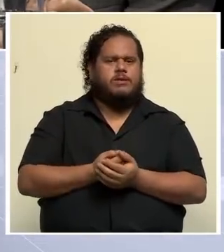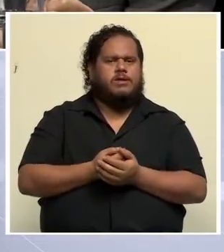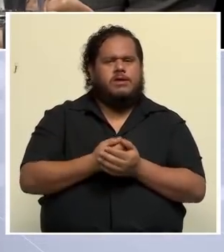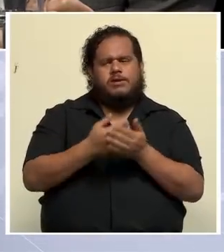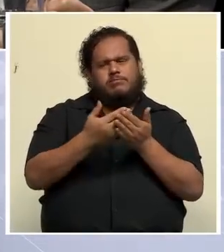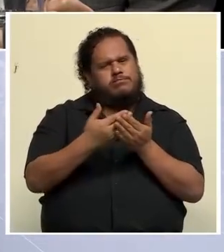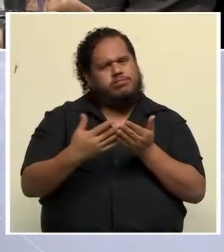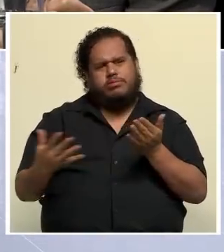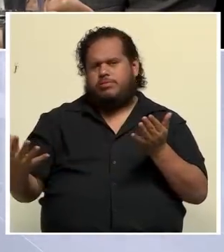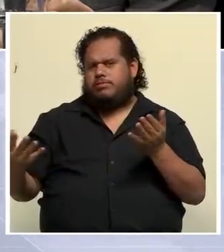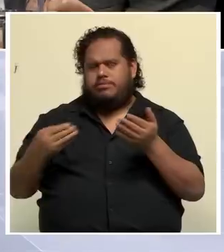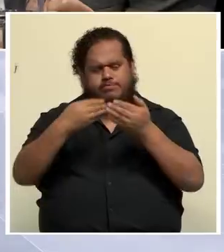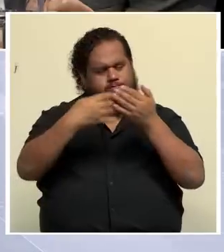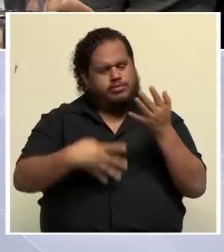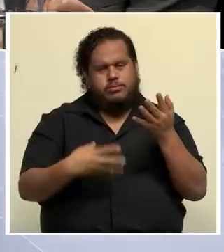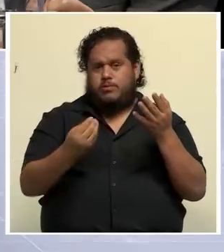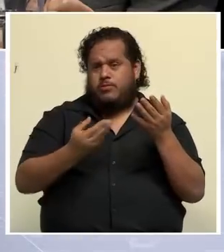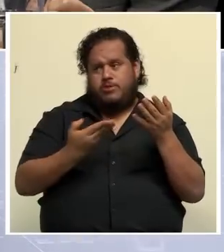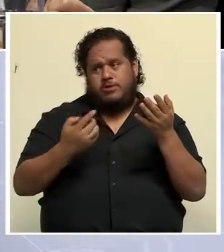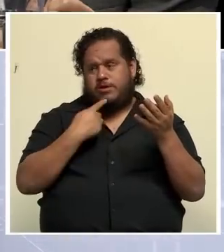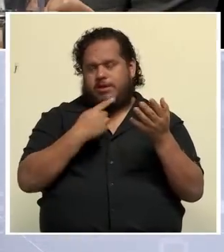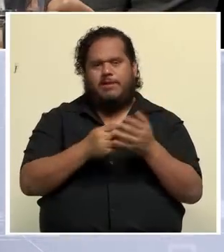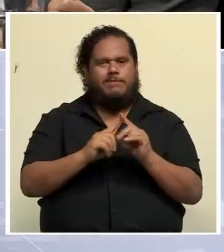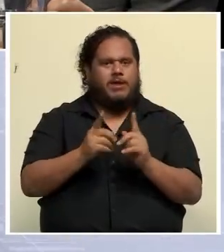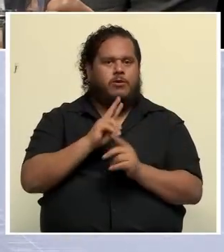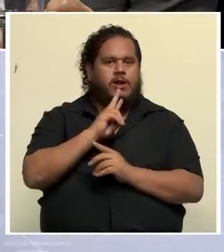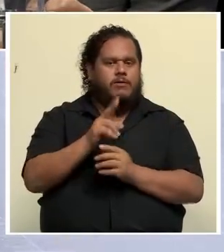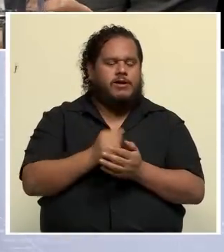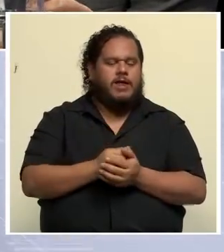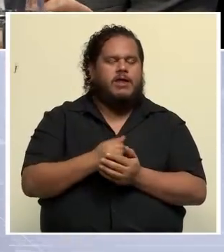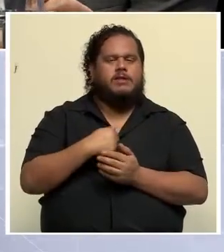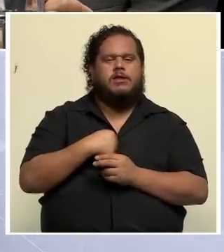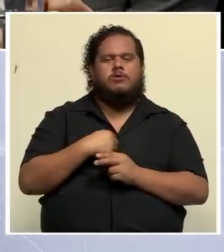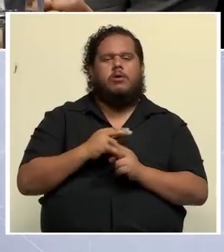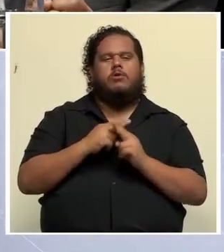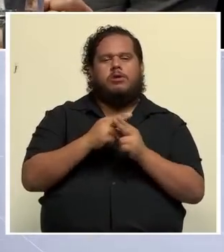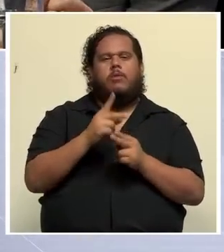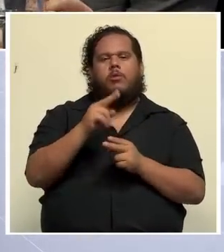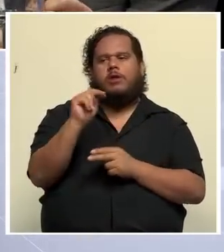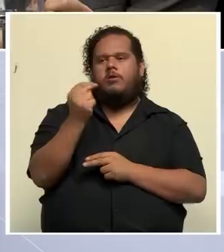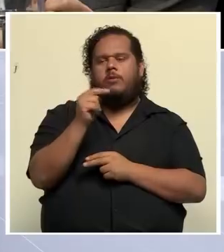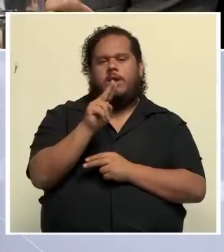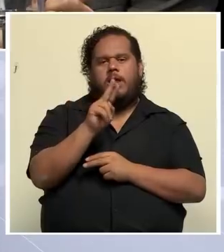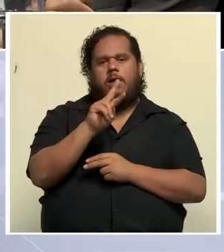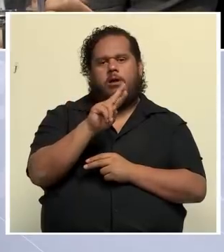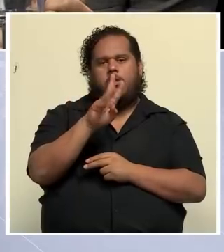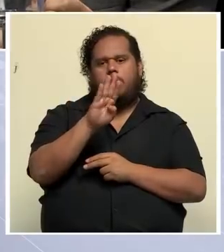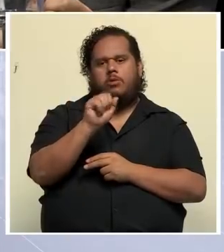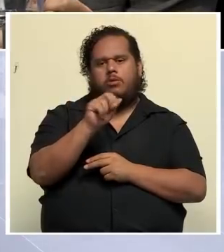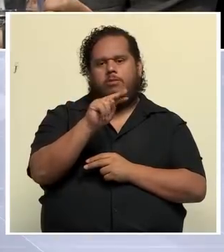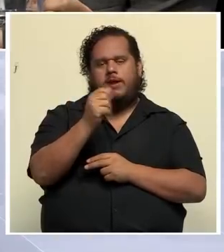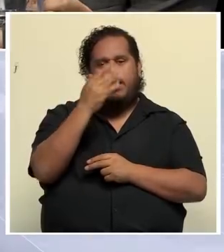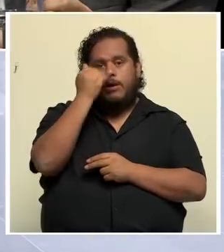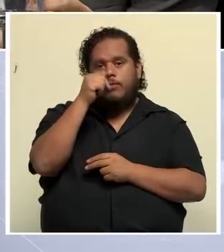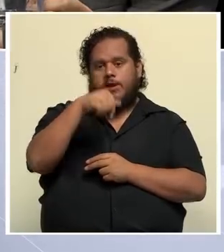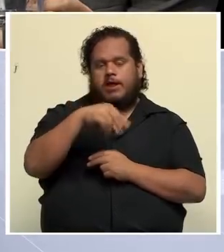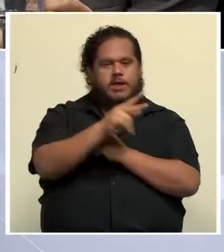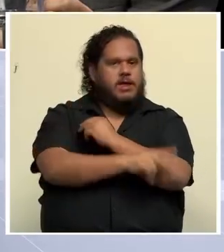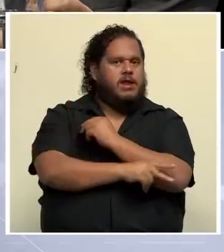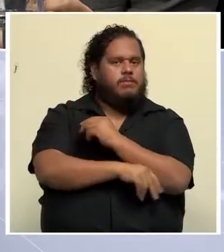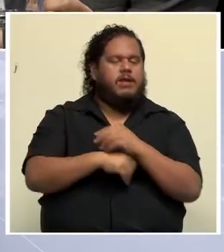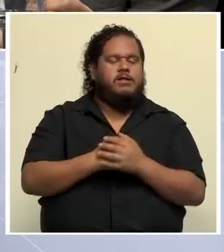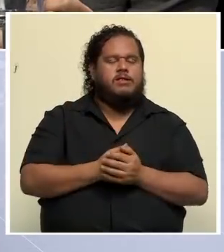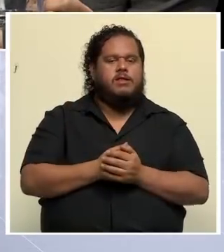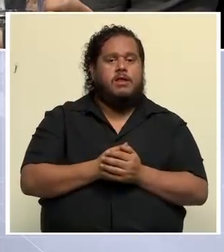etcétera. Y la verdad, don Álvaro, que lo llamo una novela urbana, porque en este país no